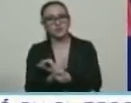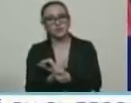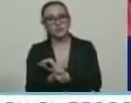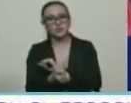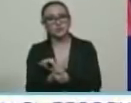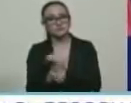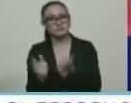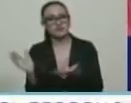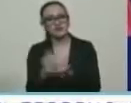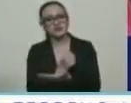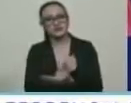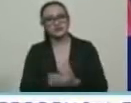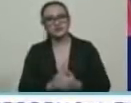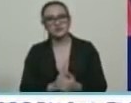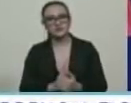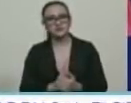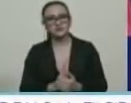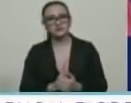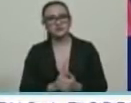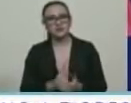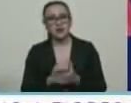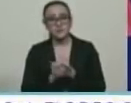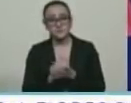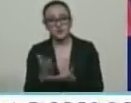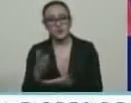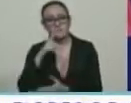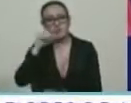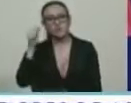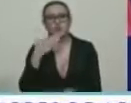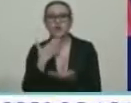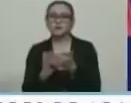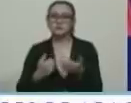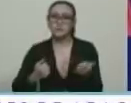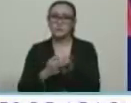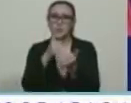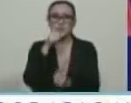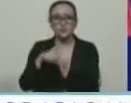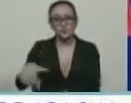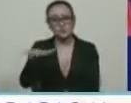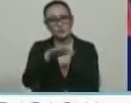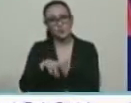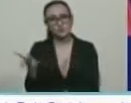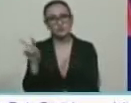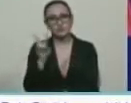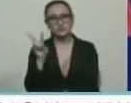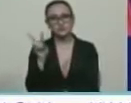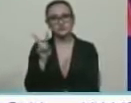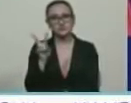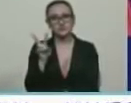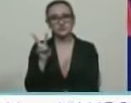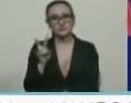eliminar. Y mi amigo Maduro, gracias al apoyo del pueblo venezolano,